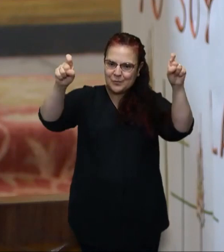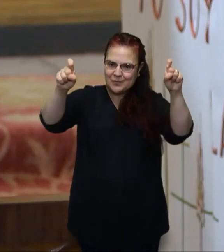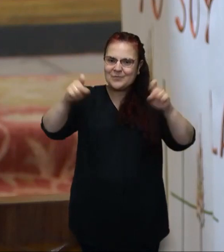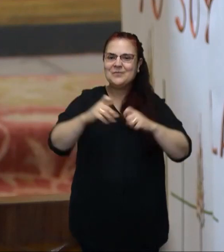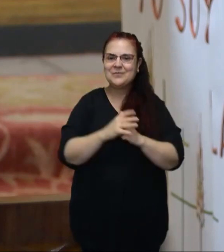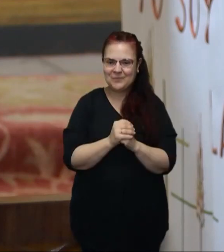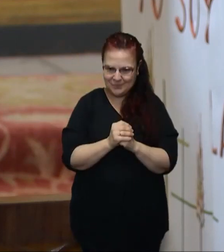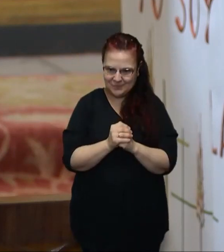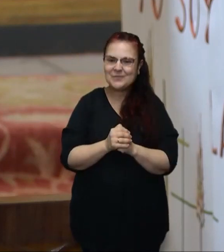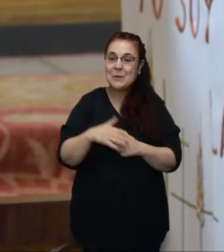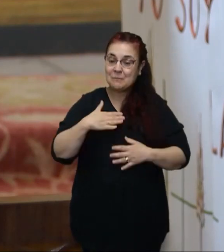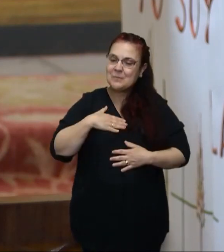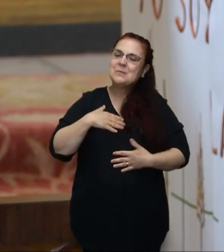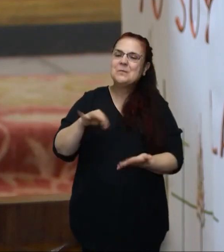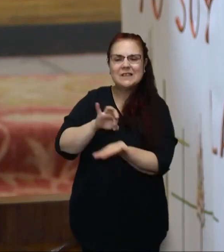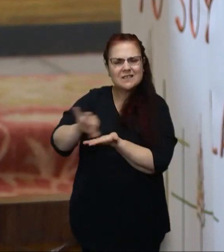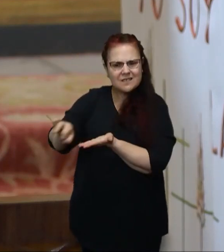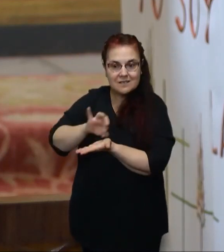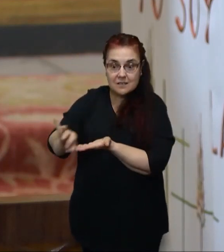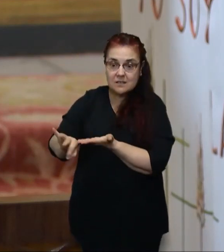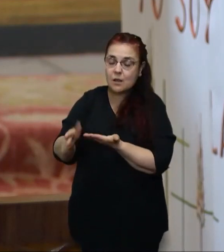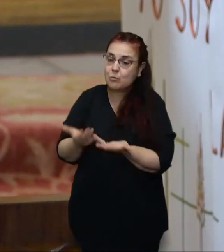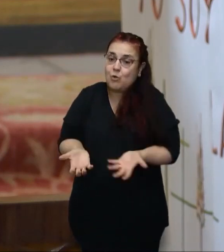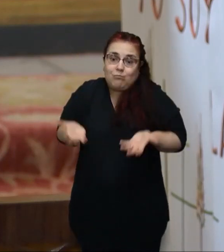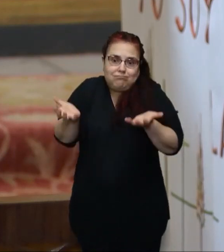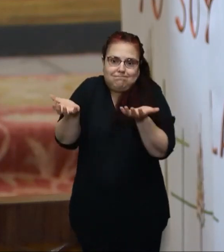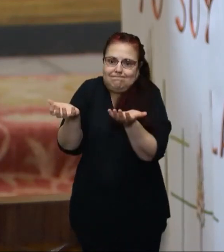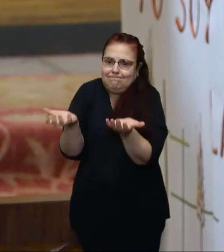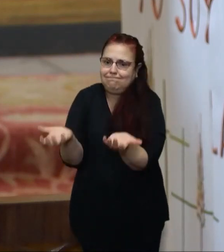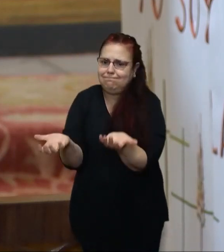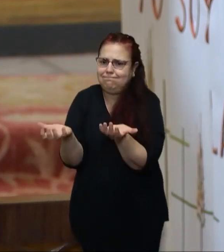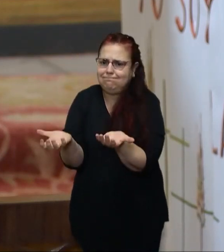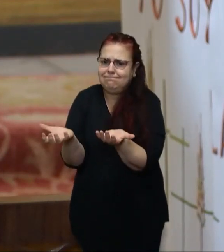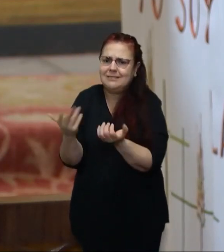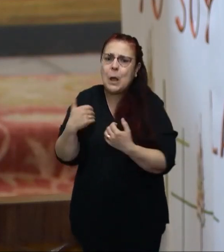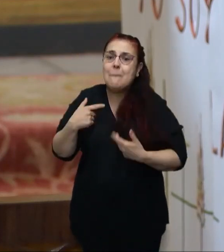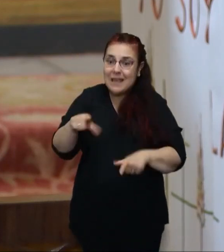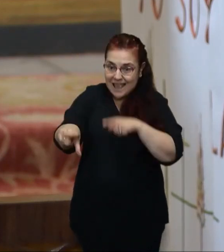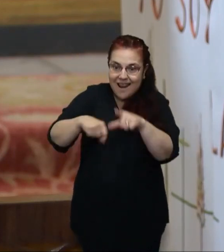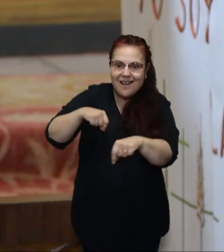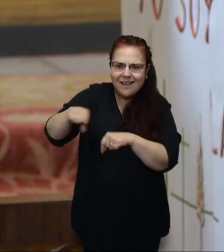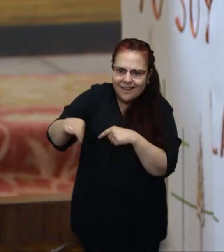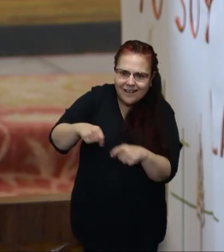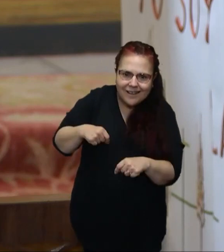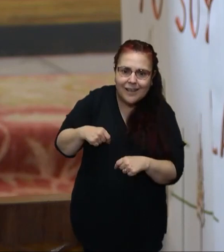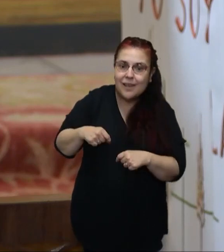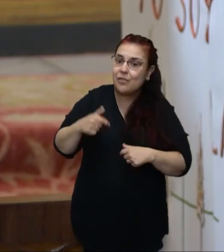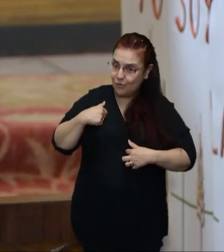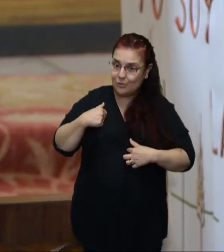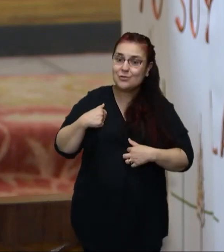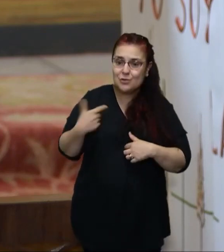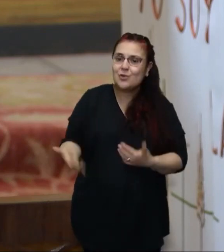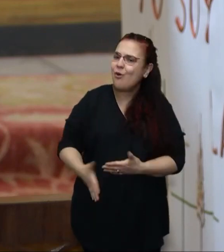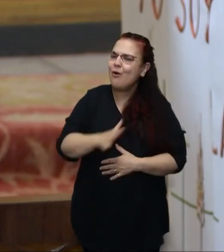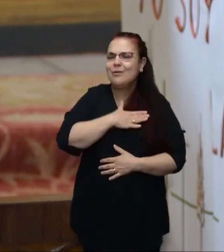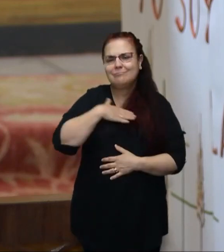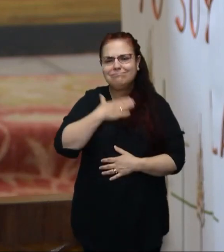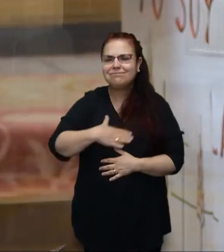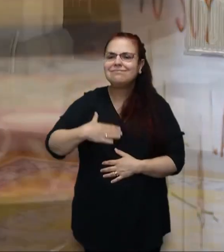Mirad a mi siervo, a quien sostengo, mi elegido, en quien me